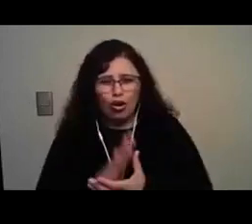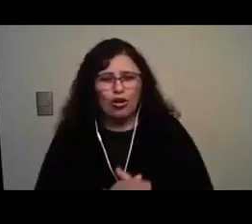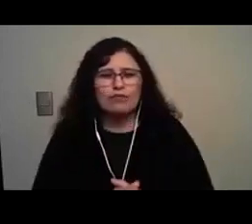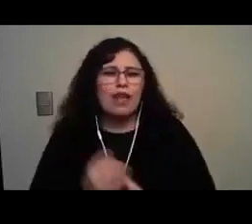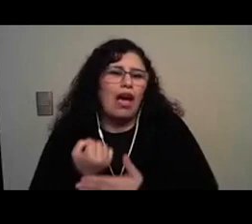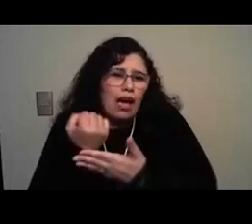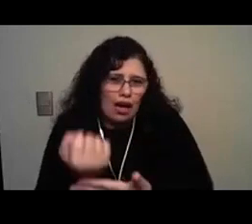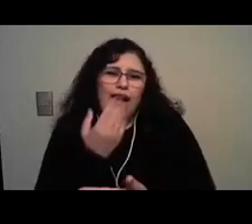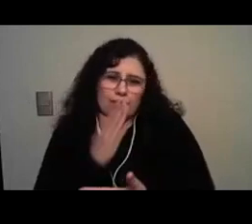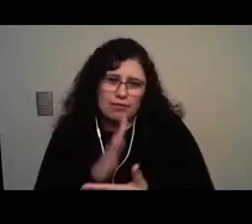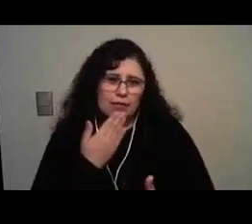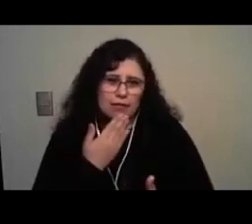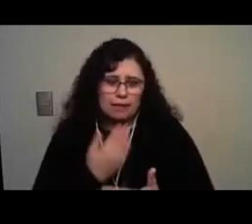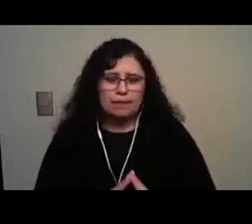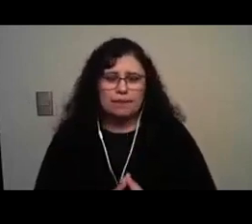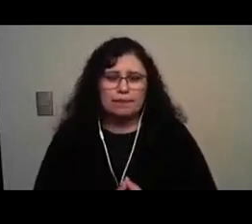neuromotores.